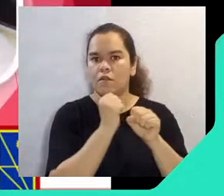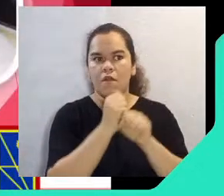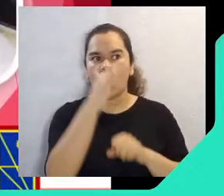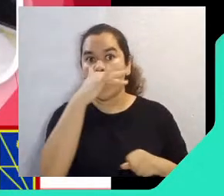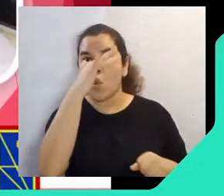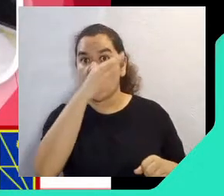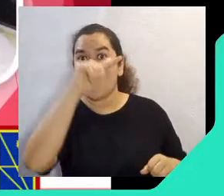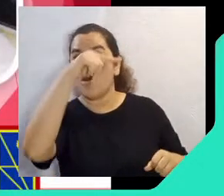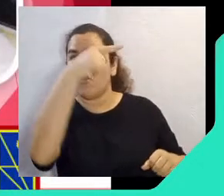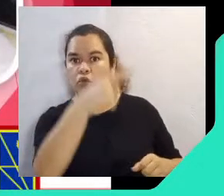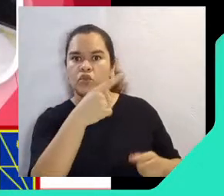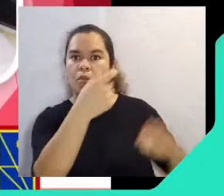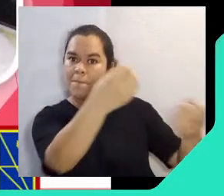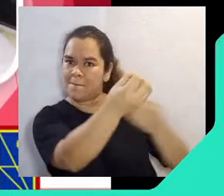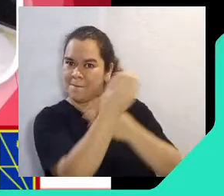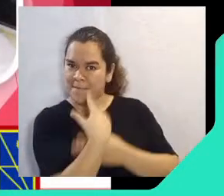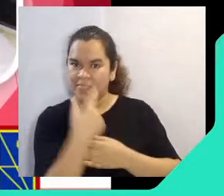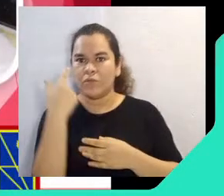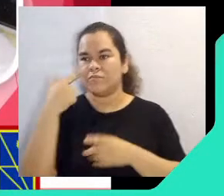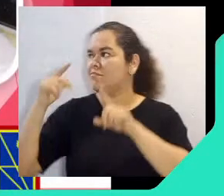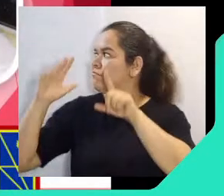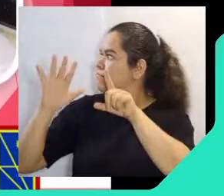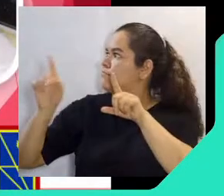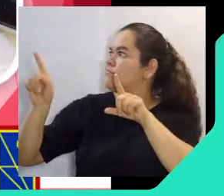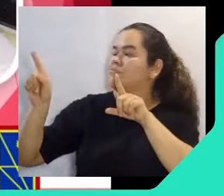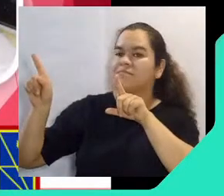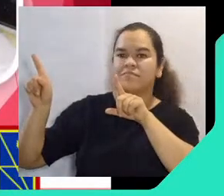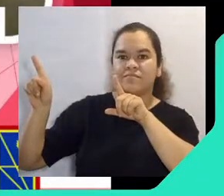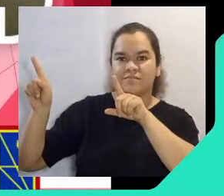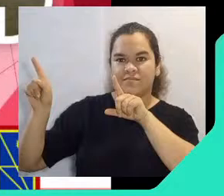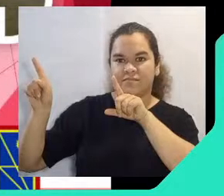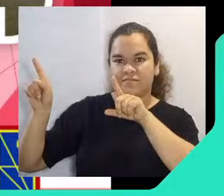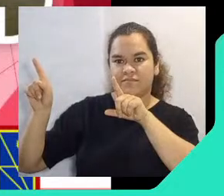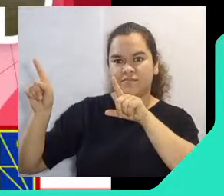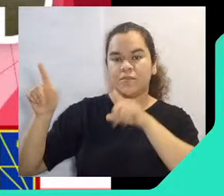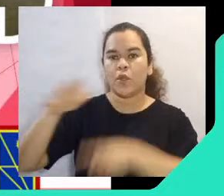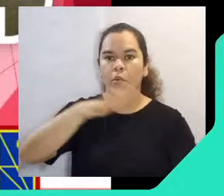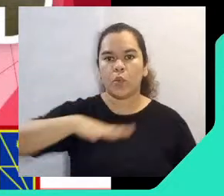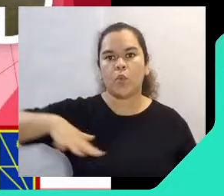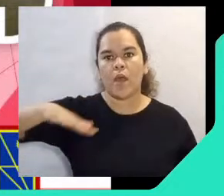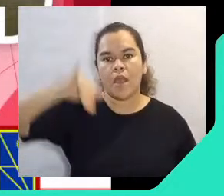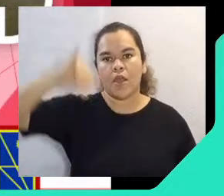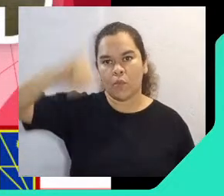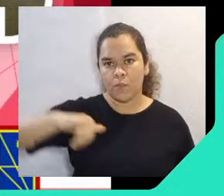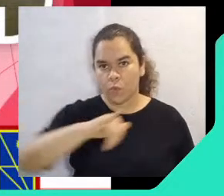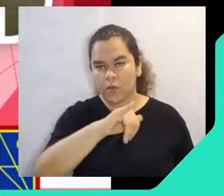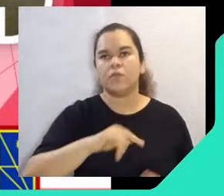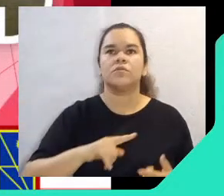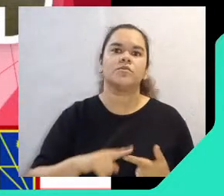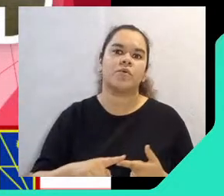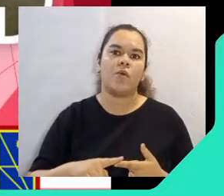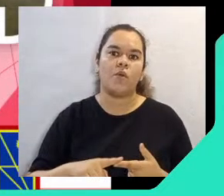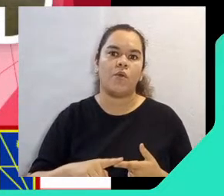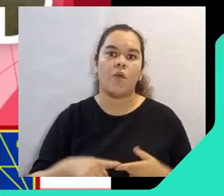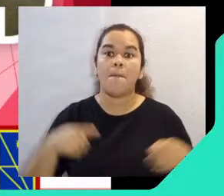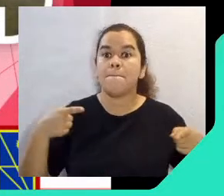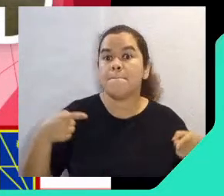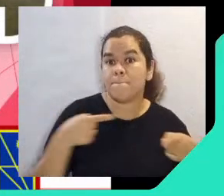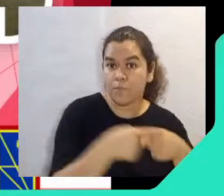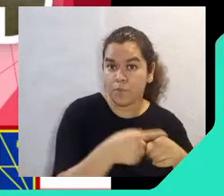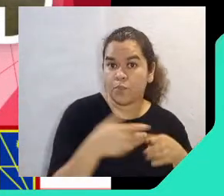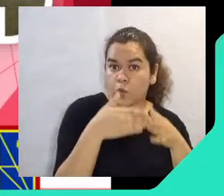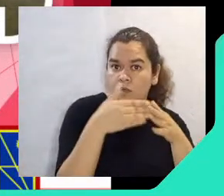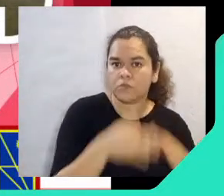de otras provincias realizando diferentes actividades, aeropuertos, puertos, centrales